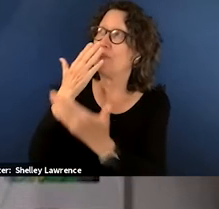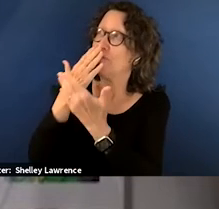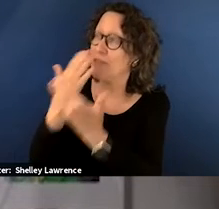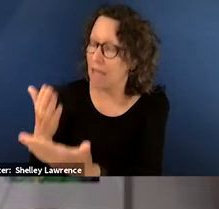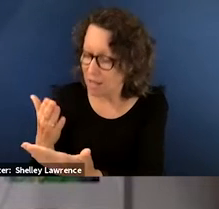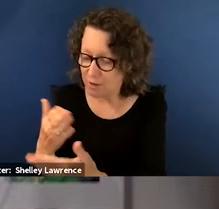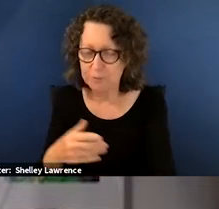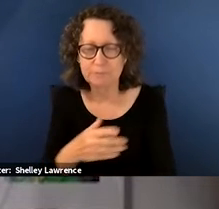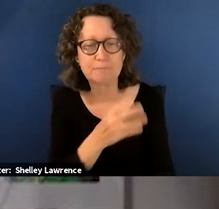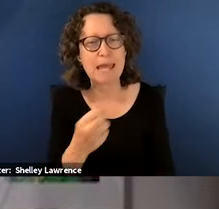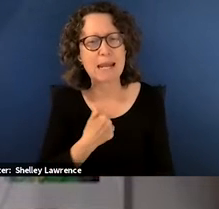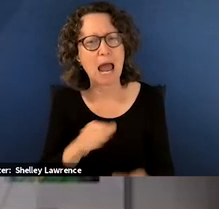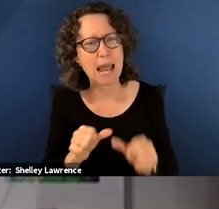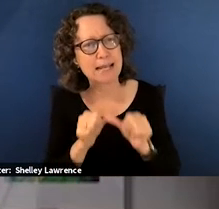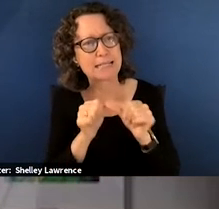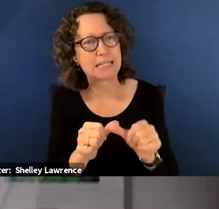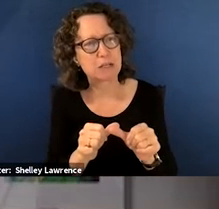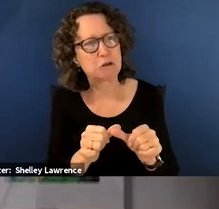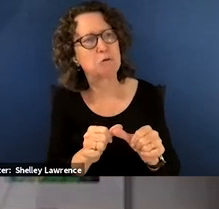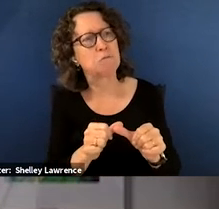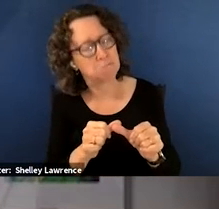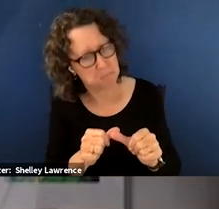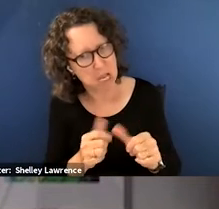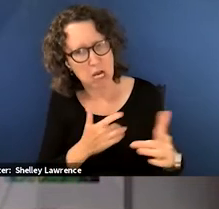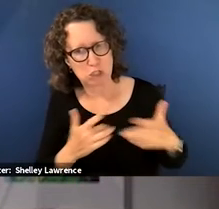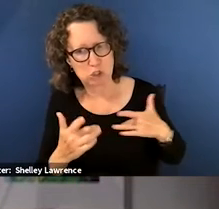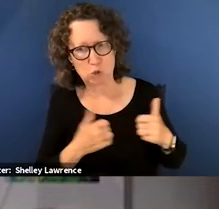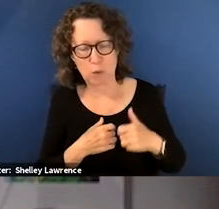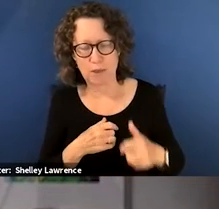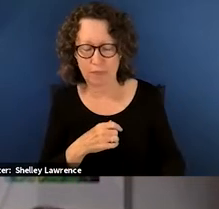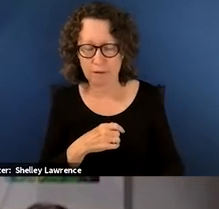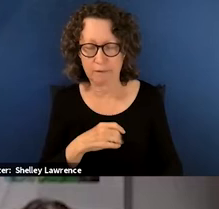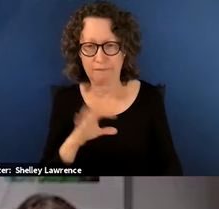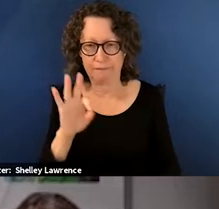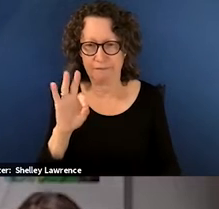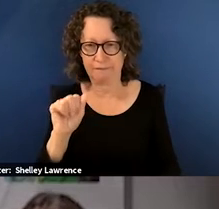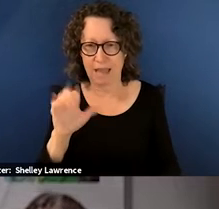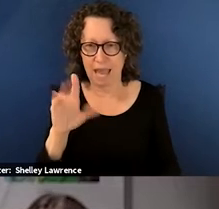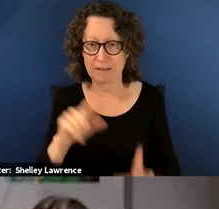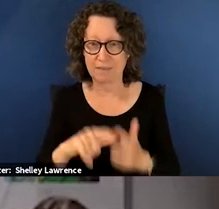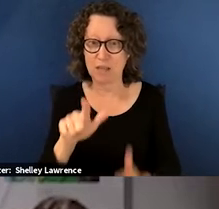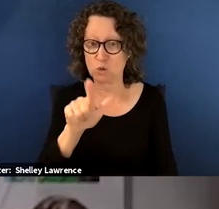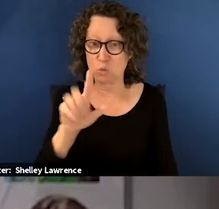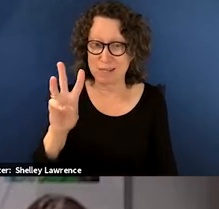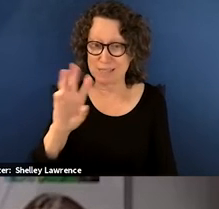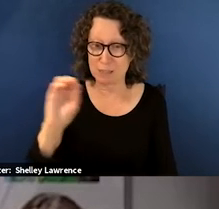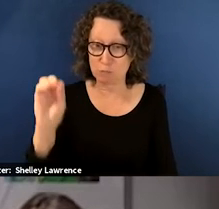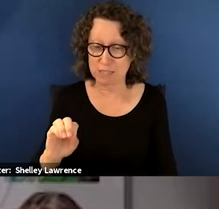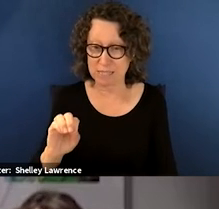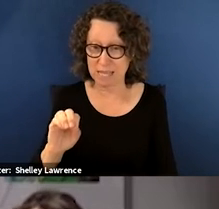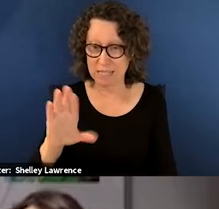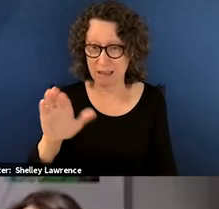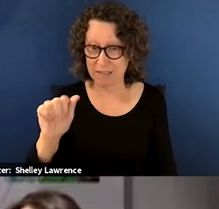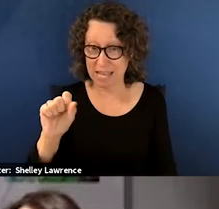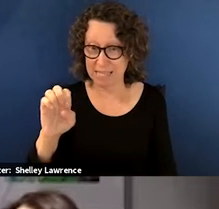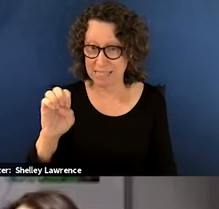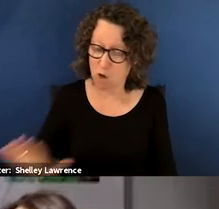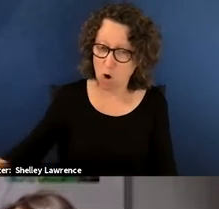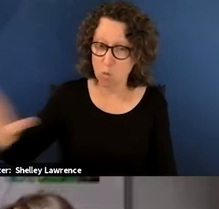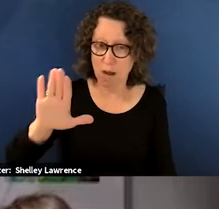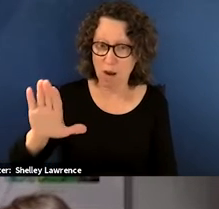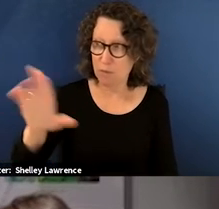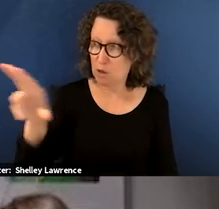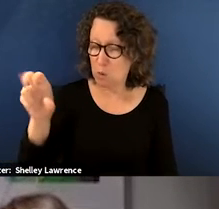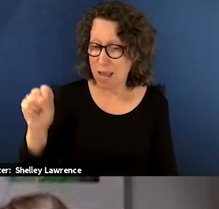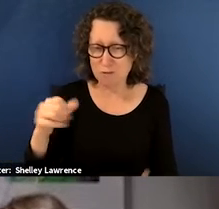así que gracias. Y sigo estando preocupada con el hecho de que el 26% de los casos